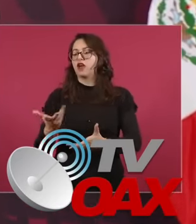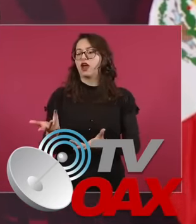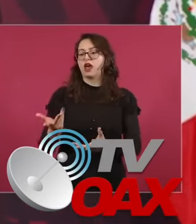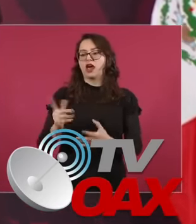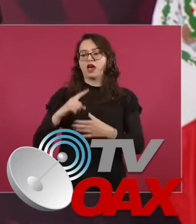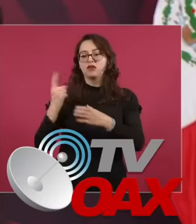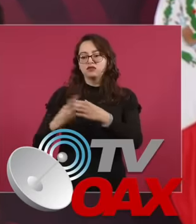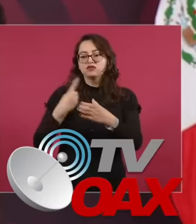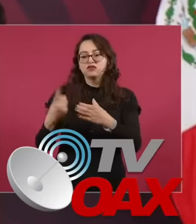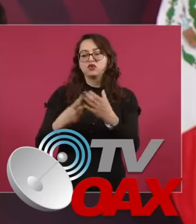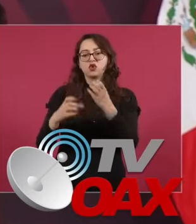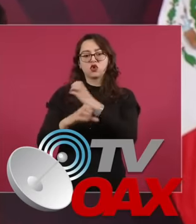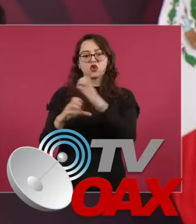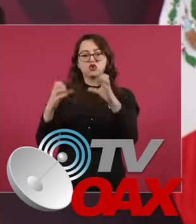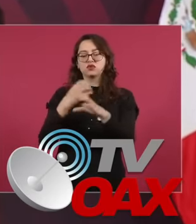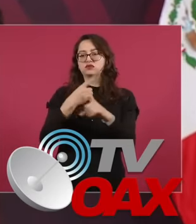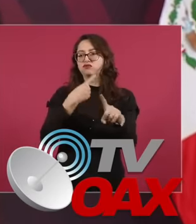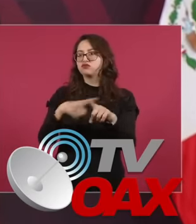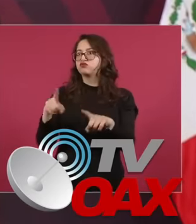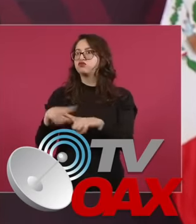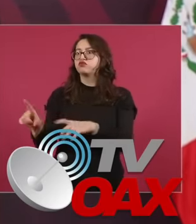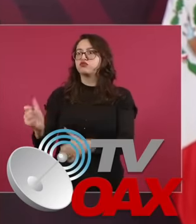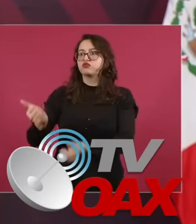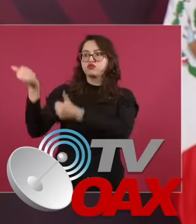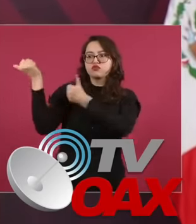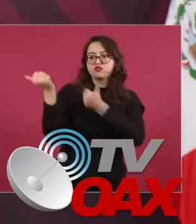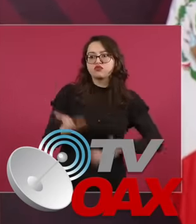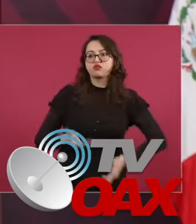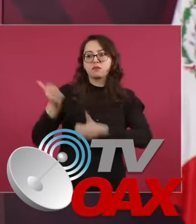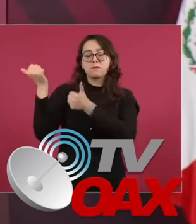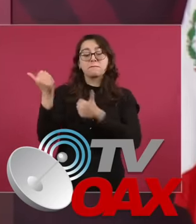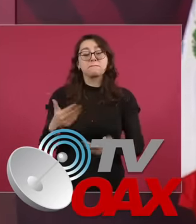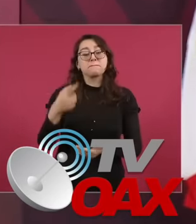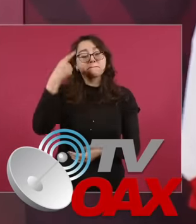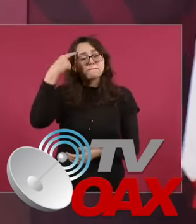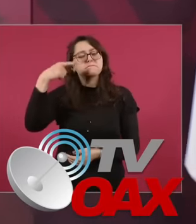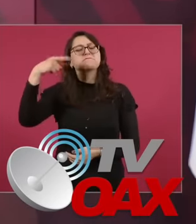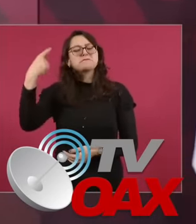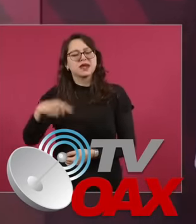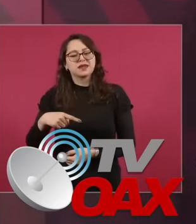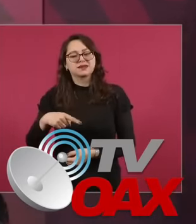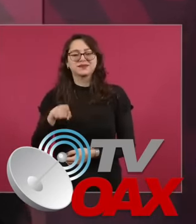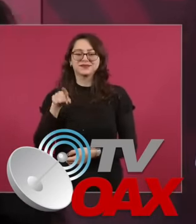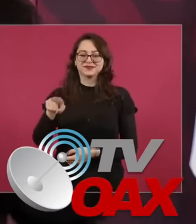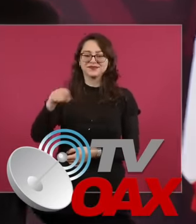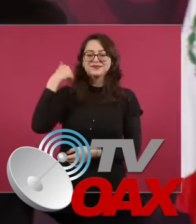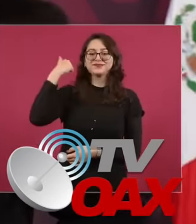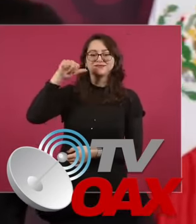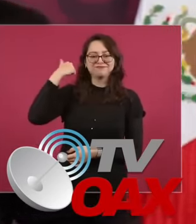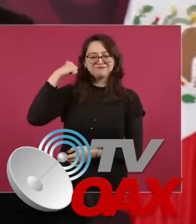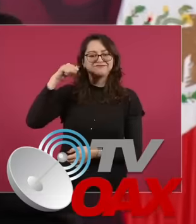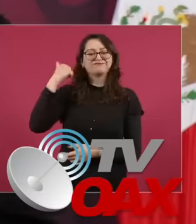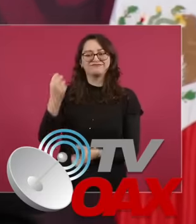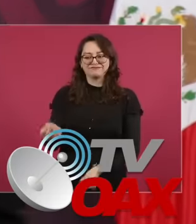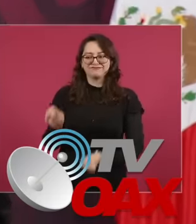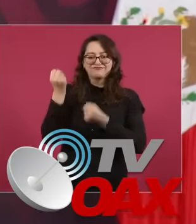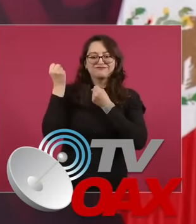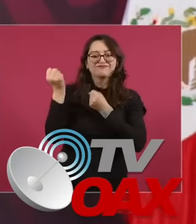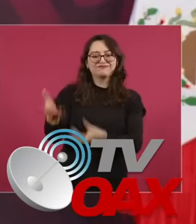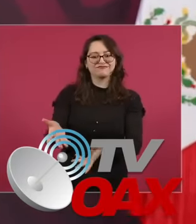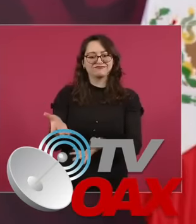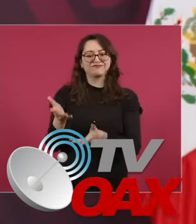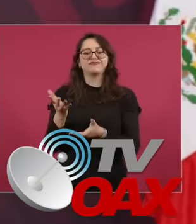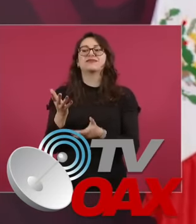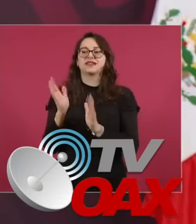compraron en China, y esta es una muy buena noticia para la gente de Acapulco